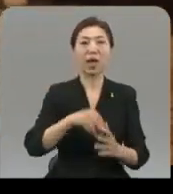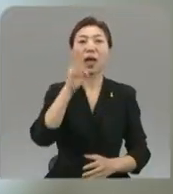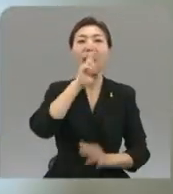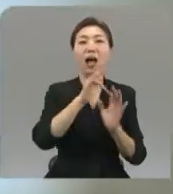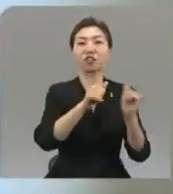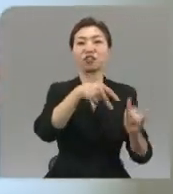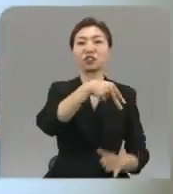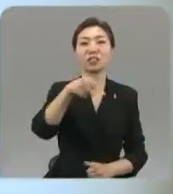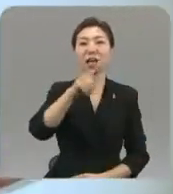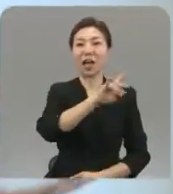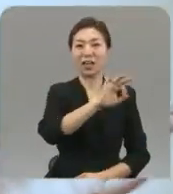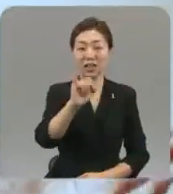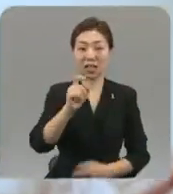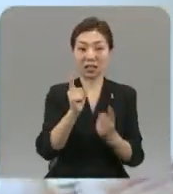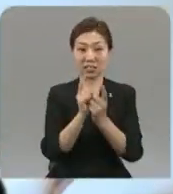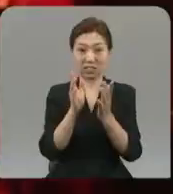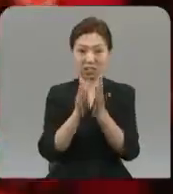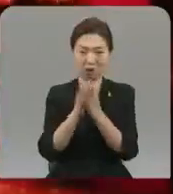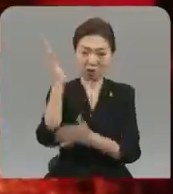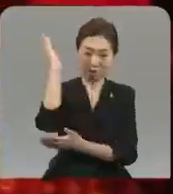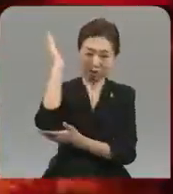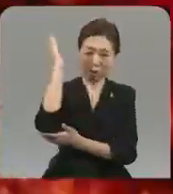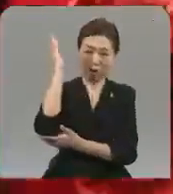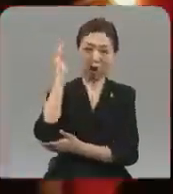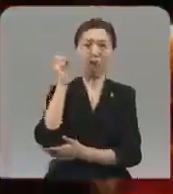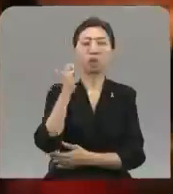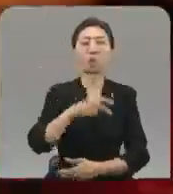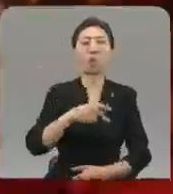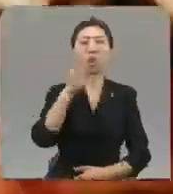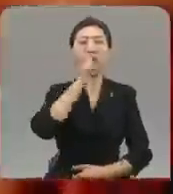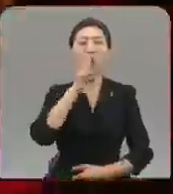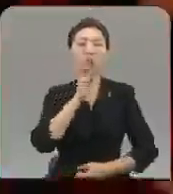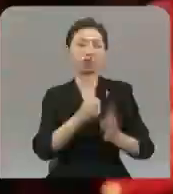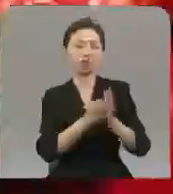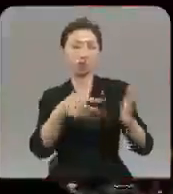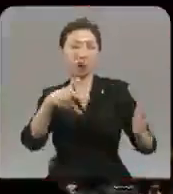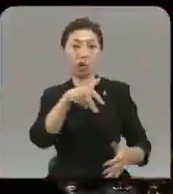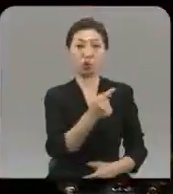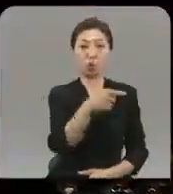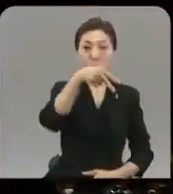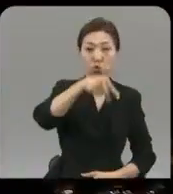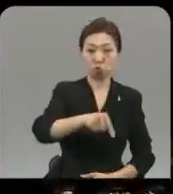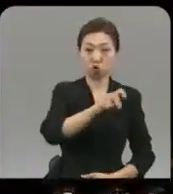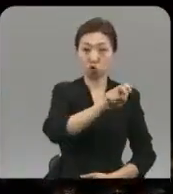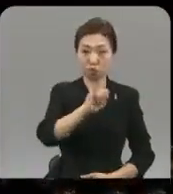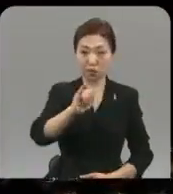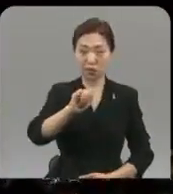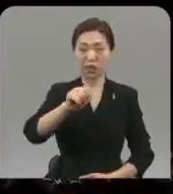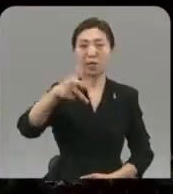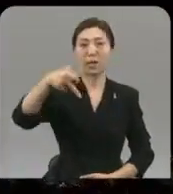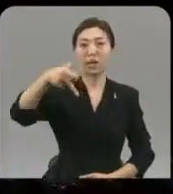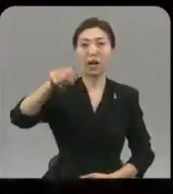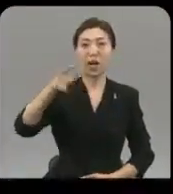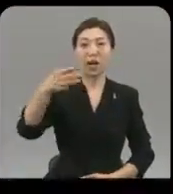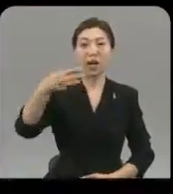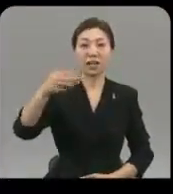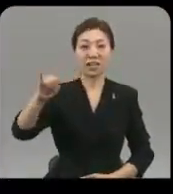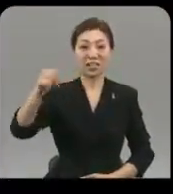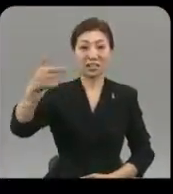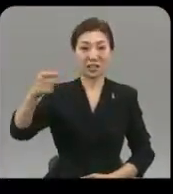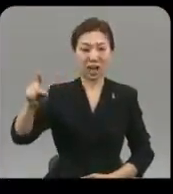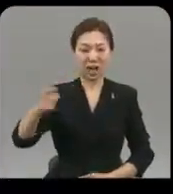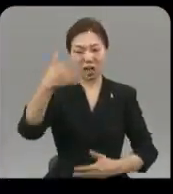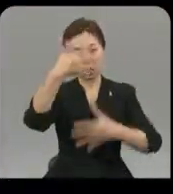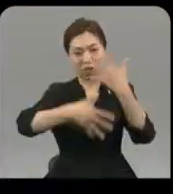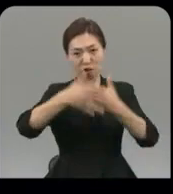Saudita con Odessa de Ucrania y con Roma de Italia la votación final será el 28 de noviembre y se estima que por ahora hay bastantes países del